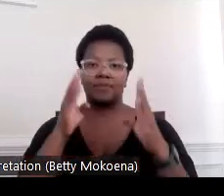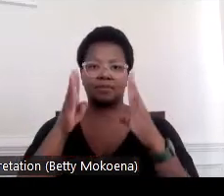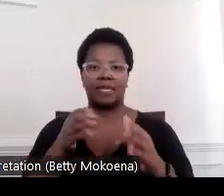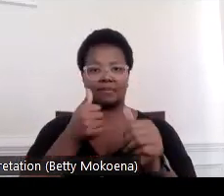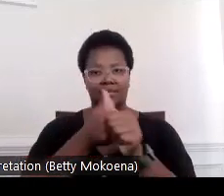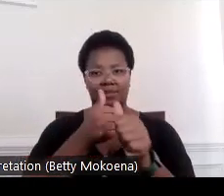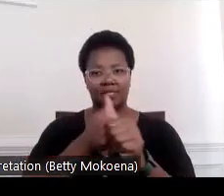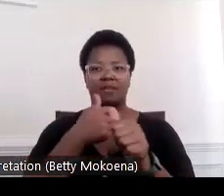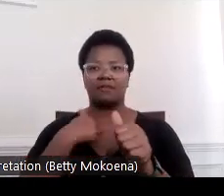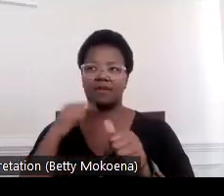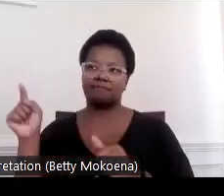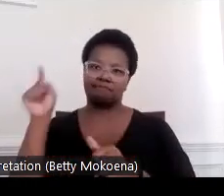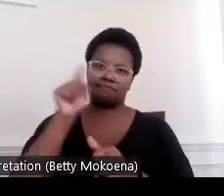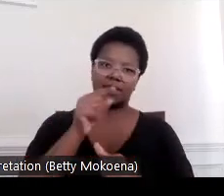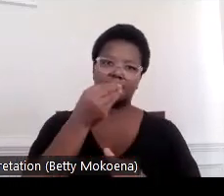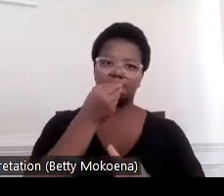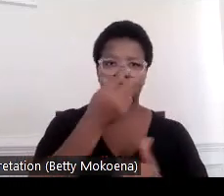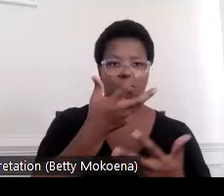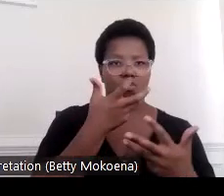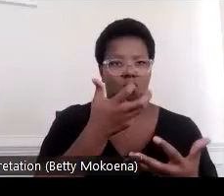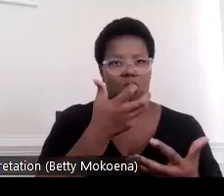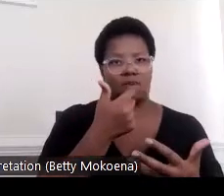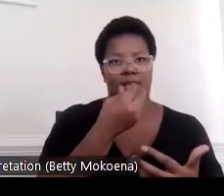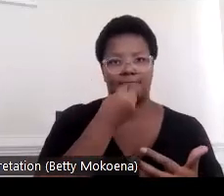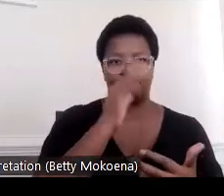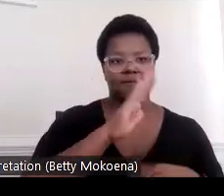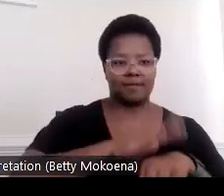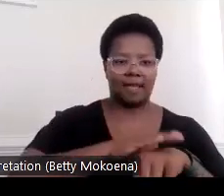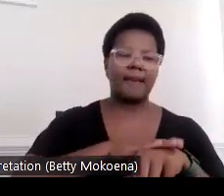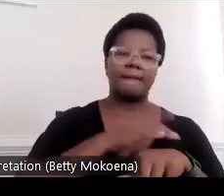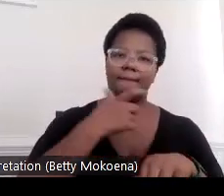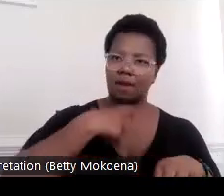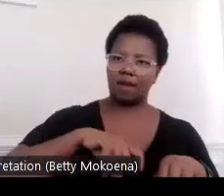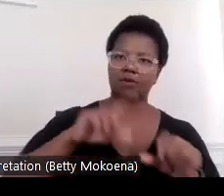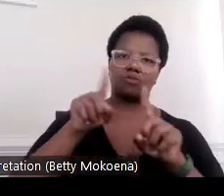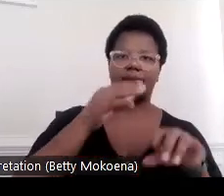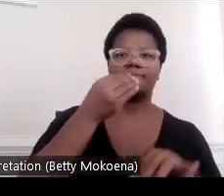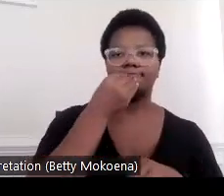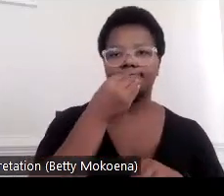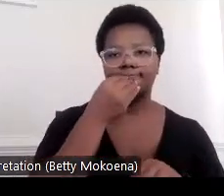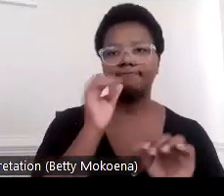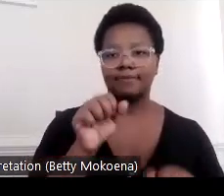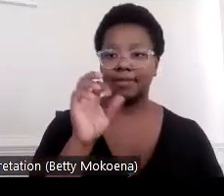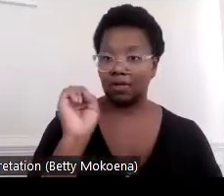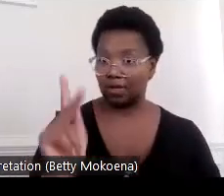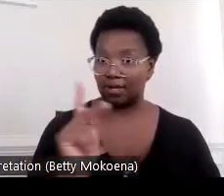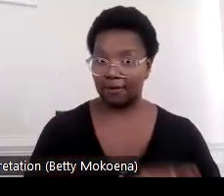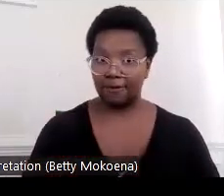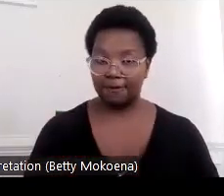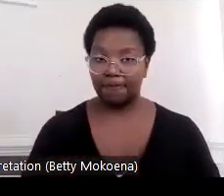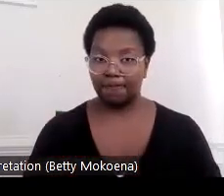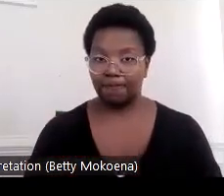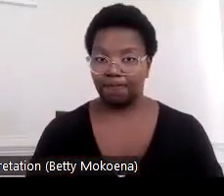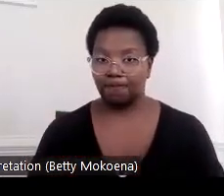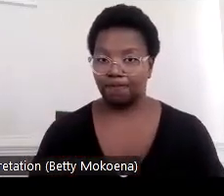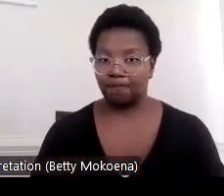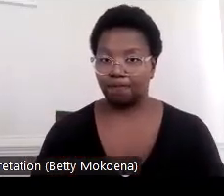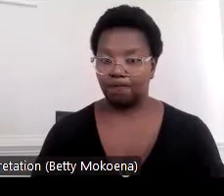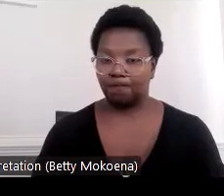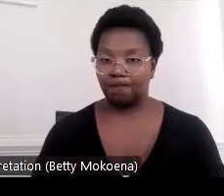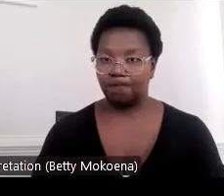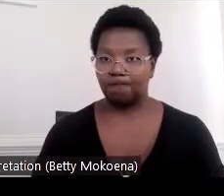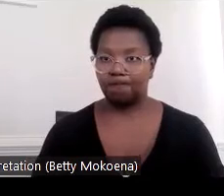cierta hora pero ellos deberían poder venir a comer cuando quieren o cuando estén listos para comer próxima